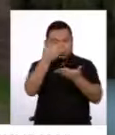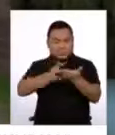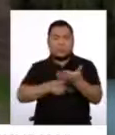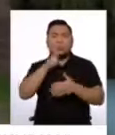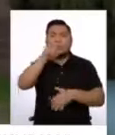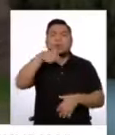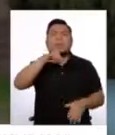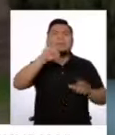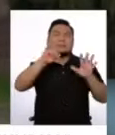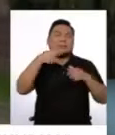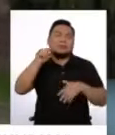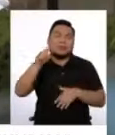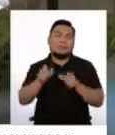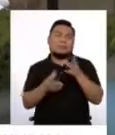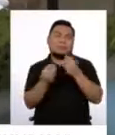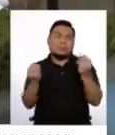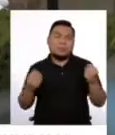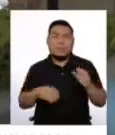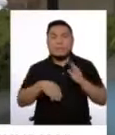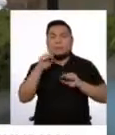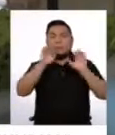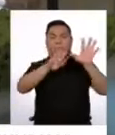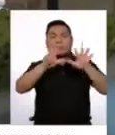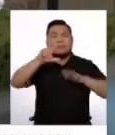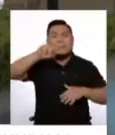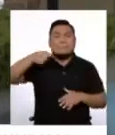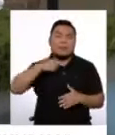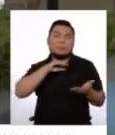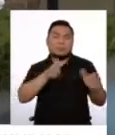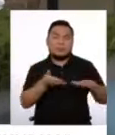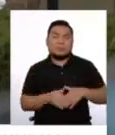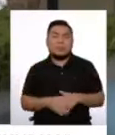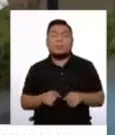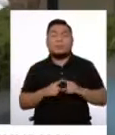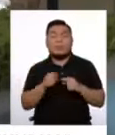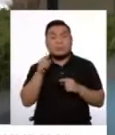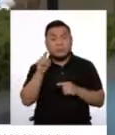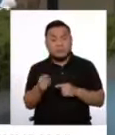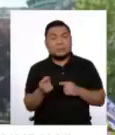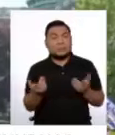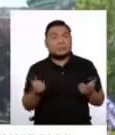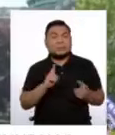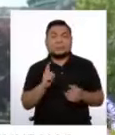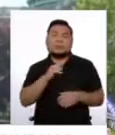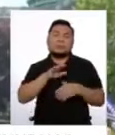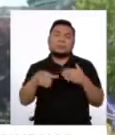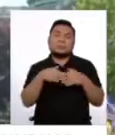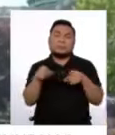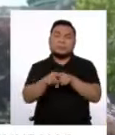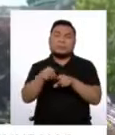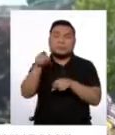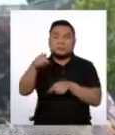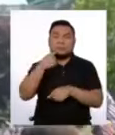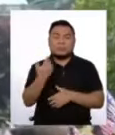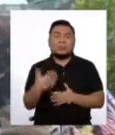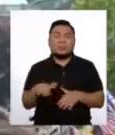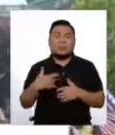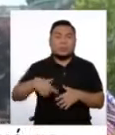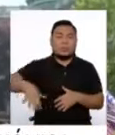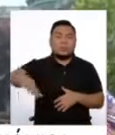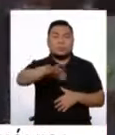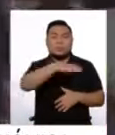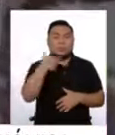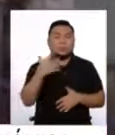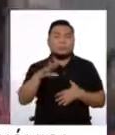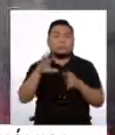,6 millones de casos y más de 93 mil muertes. Pero esto no ha sido impedimento para que los 50 estados de la